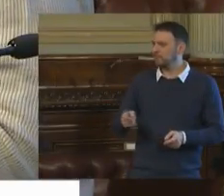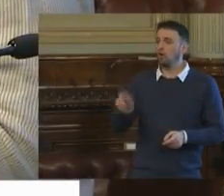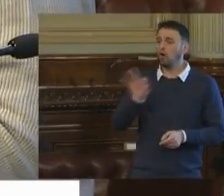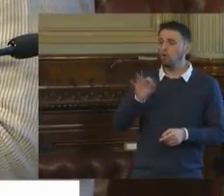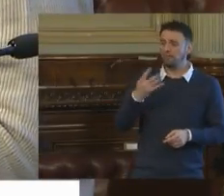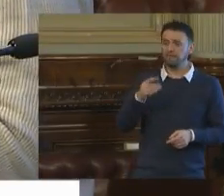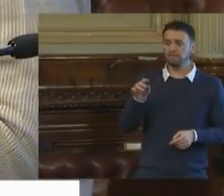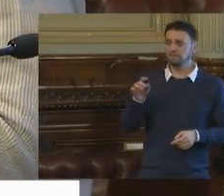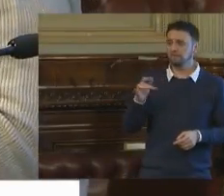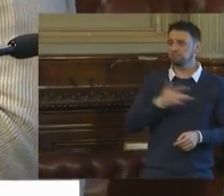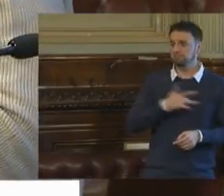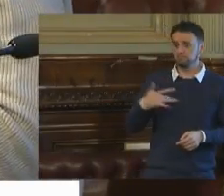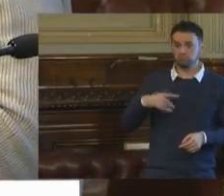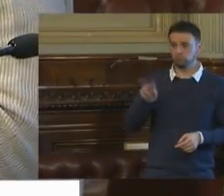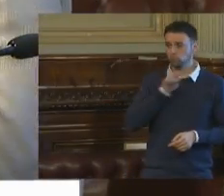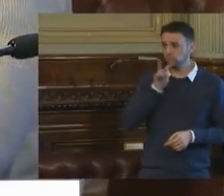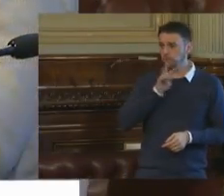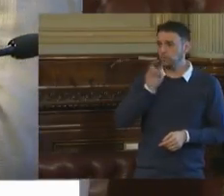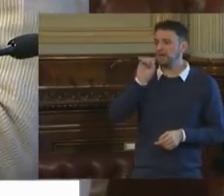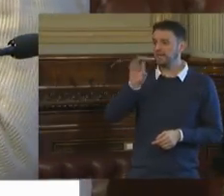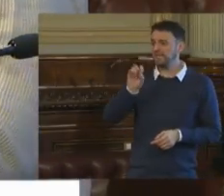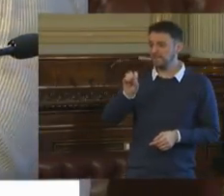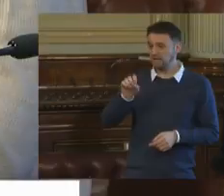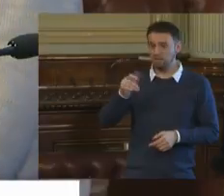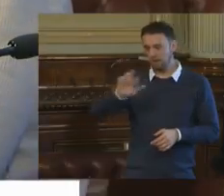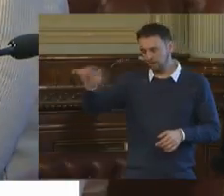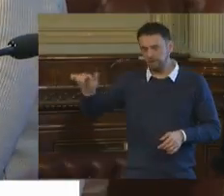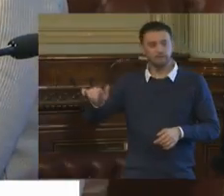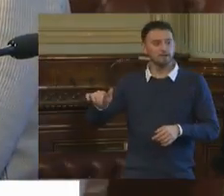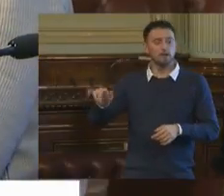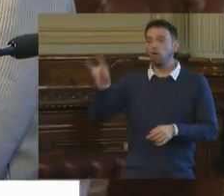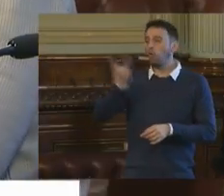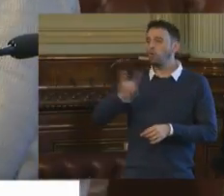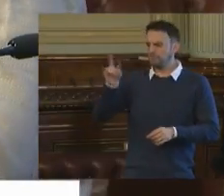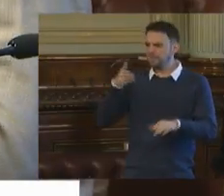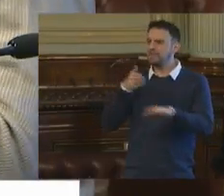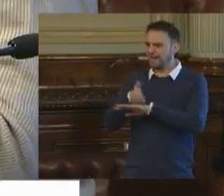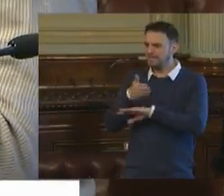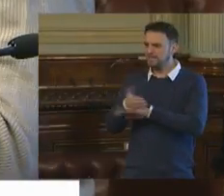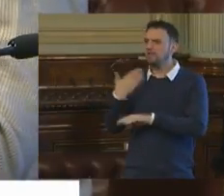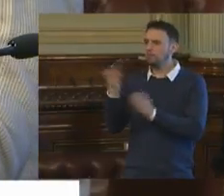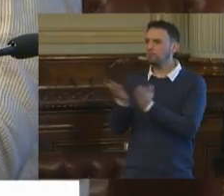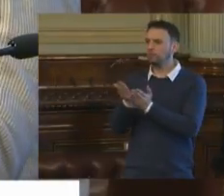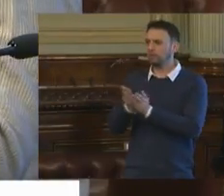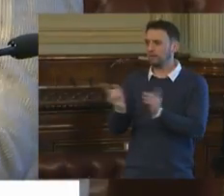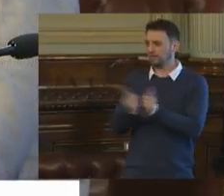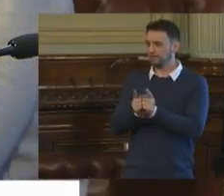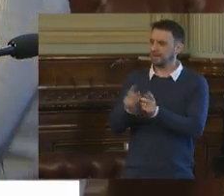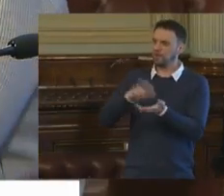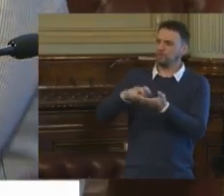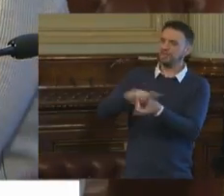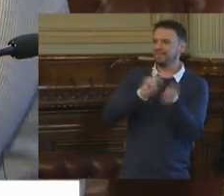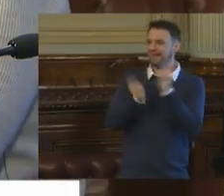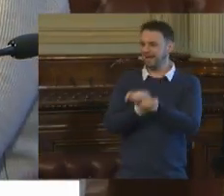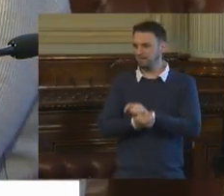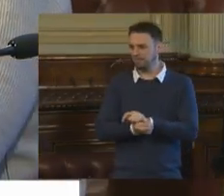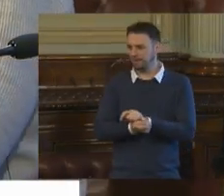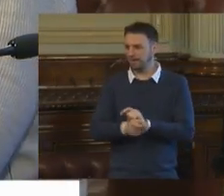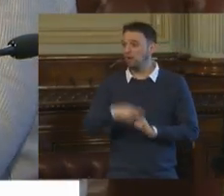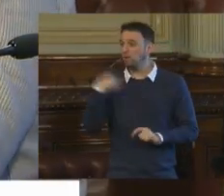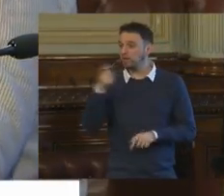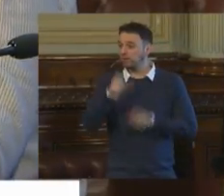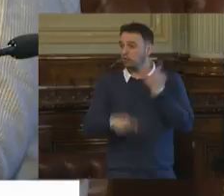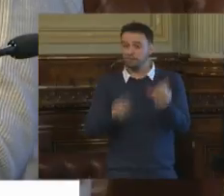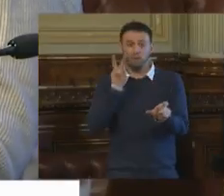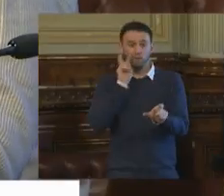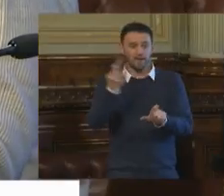termino derecho en una universidad accesible o sea quiere decir poner el foco en esto en lo que permite que las personas